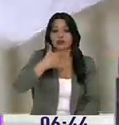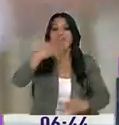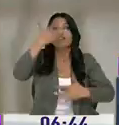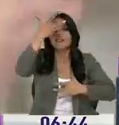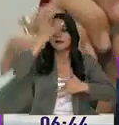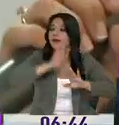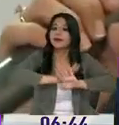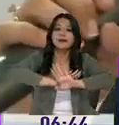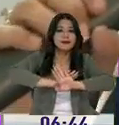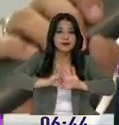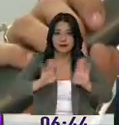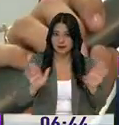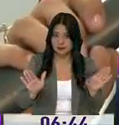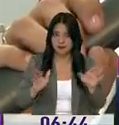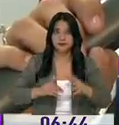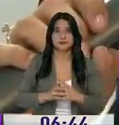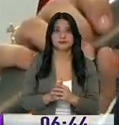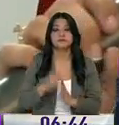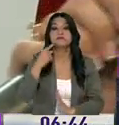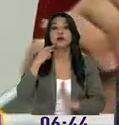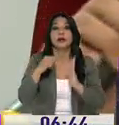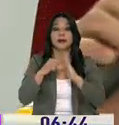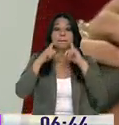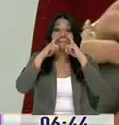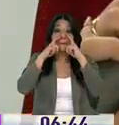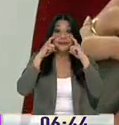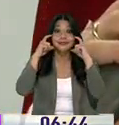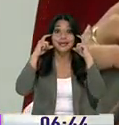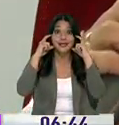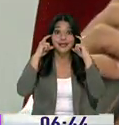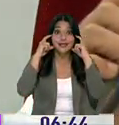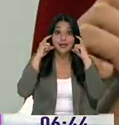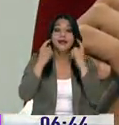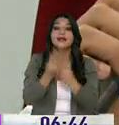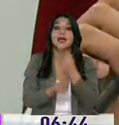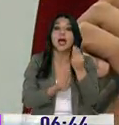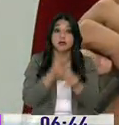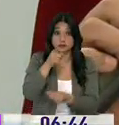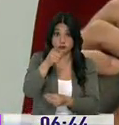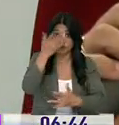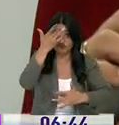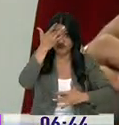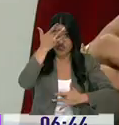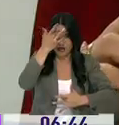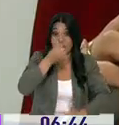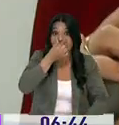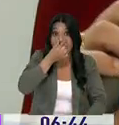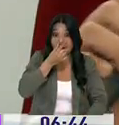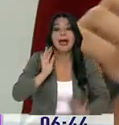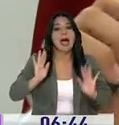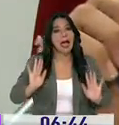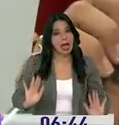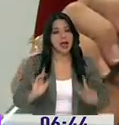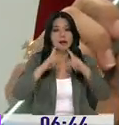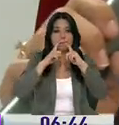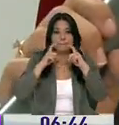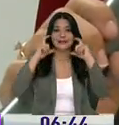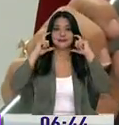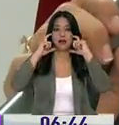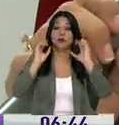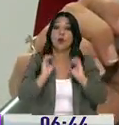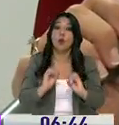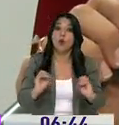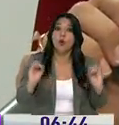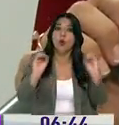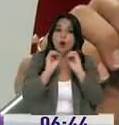enfermas. El uso de las mascarillas es cuando tenemos sintomatología respiratoria o cuando estamos